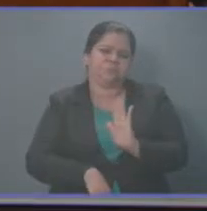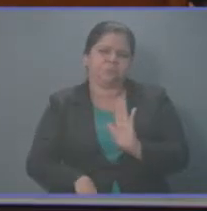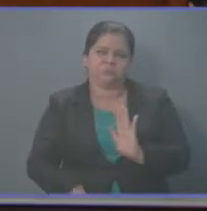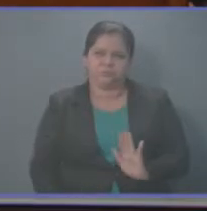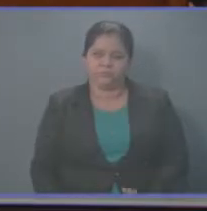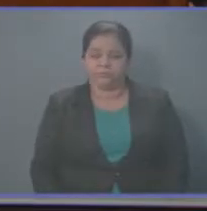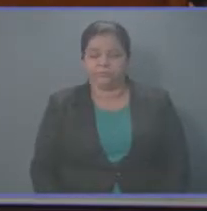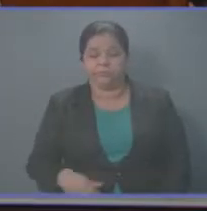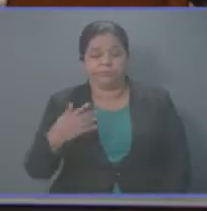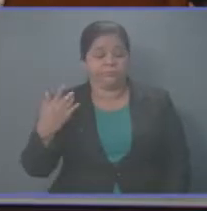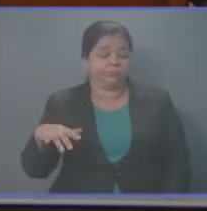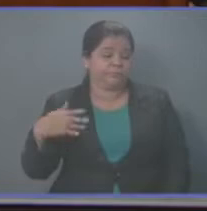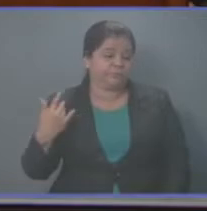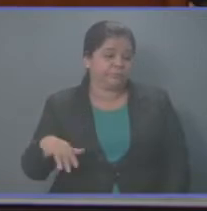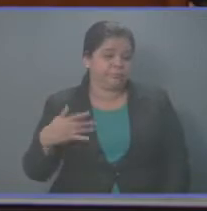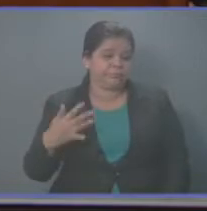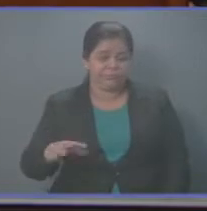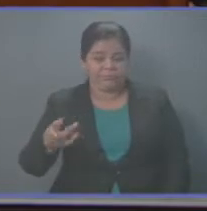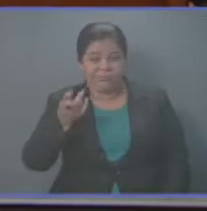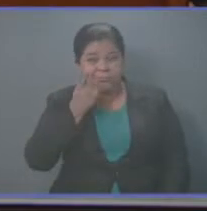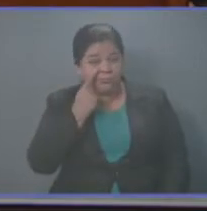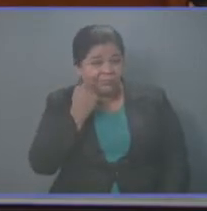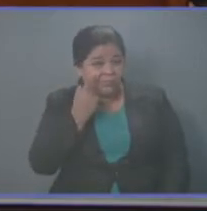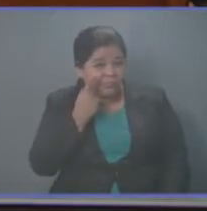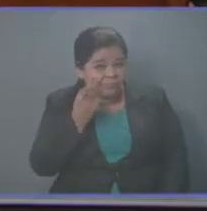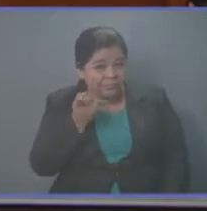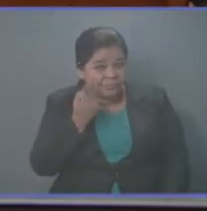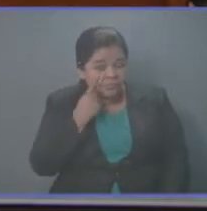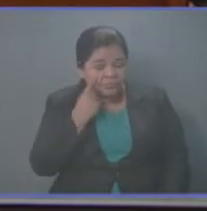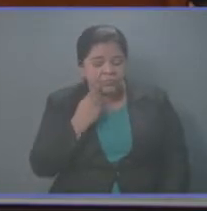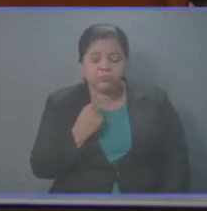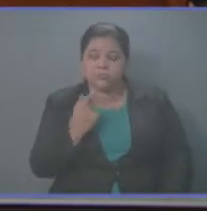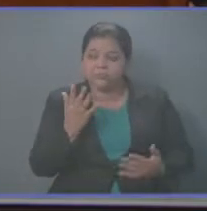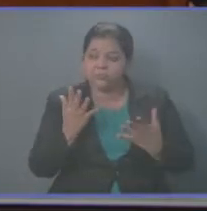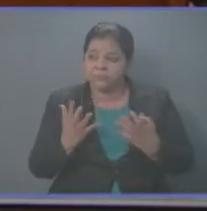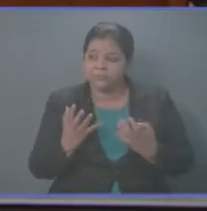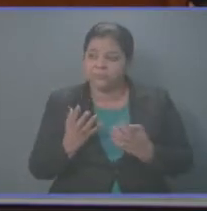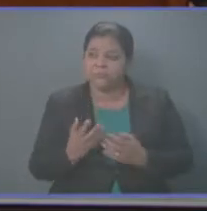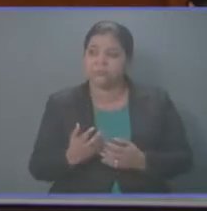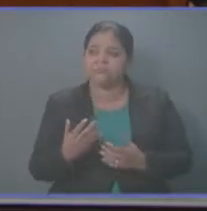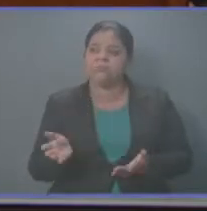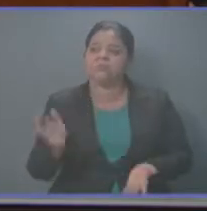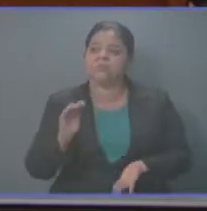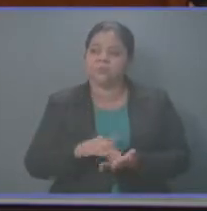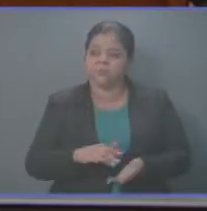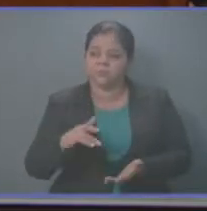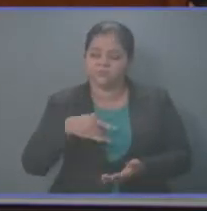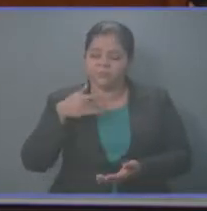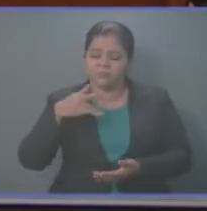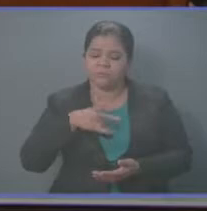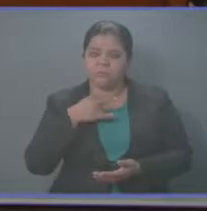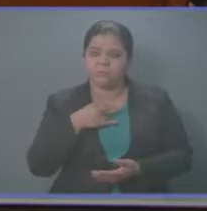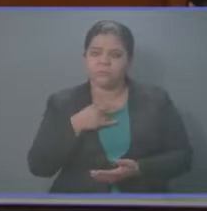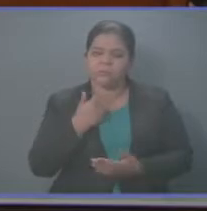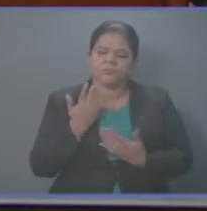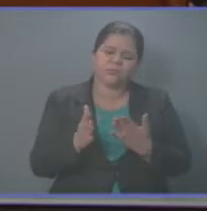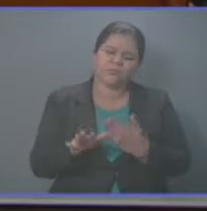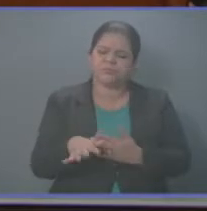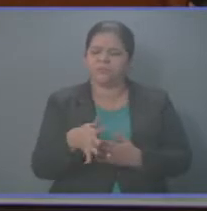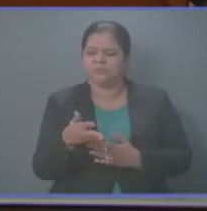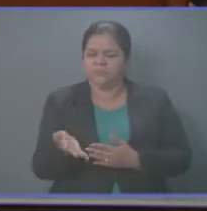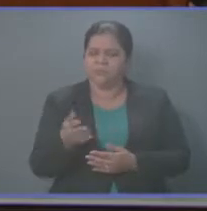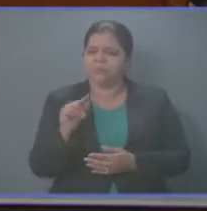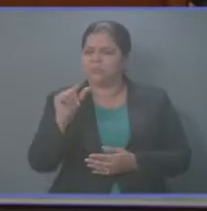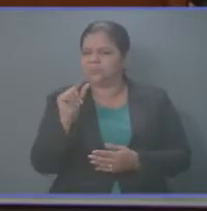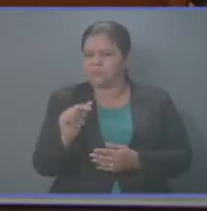¡Qué barbaridad! ¿Hasta dónde llega la gana de volverse a sentir, aunque sea en una esquinita, parte del